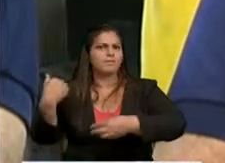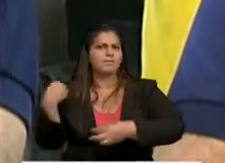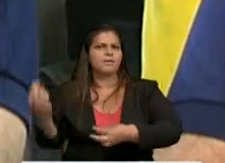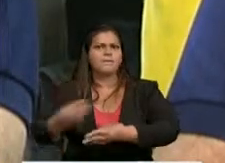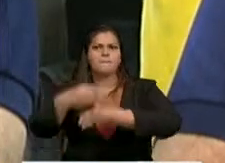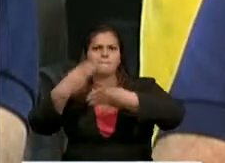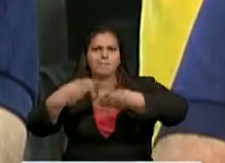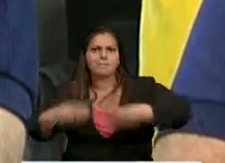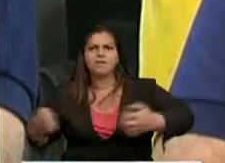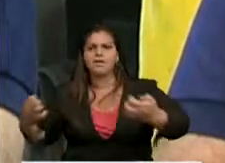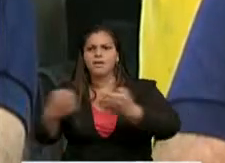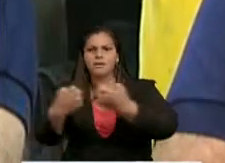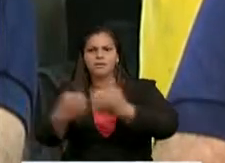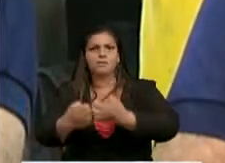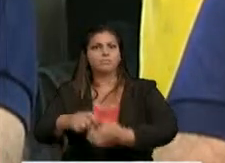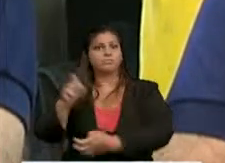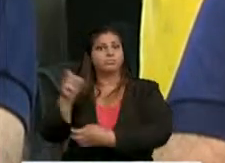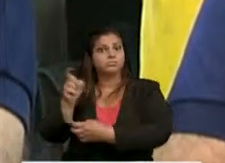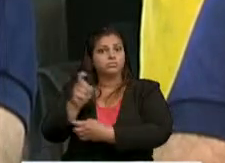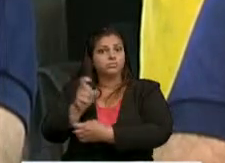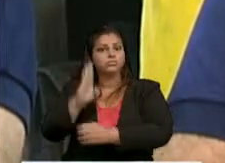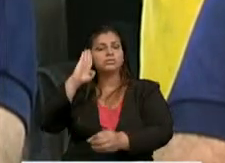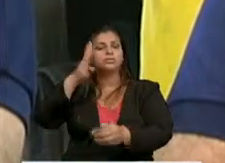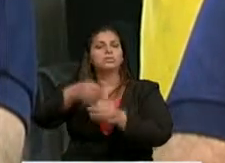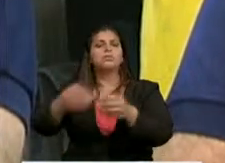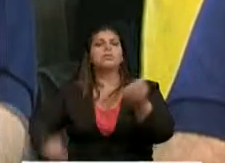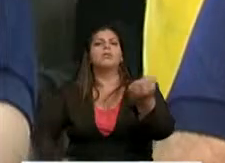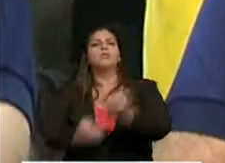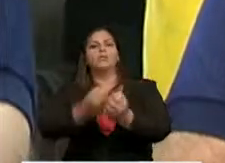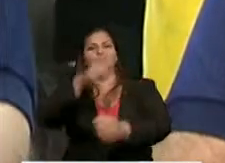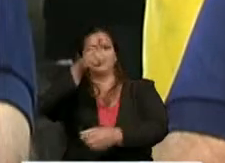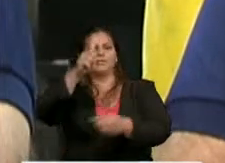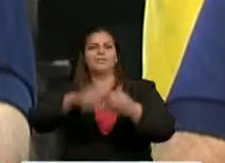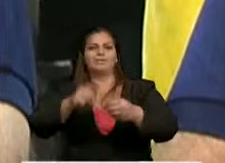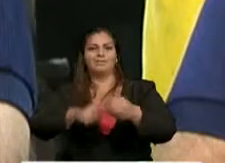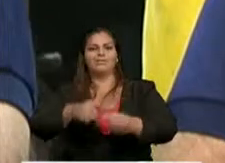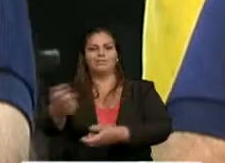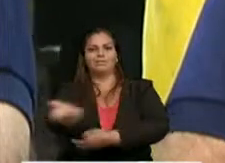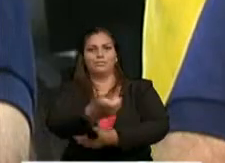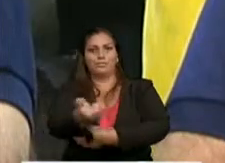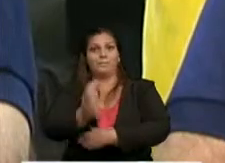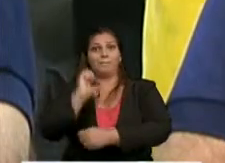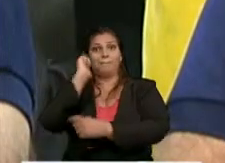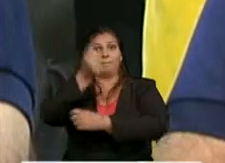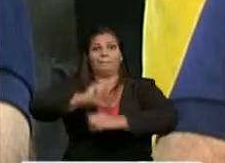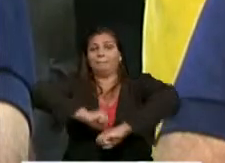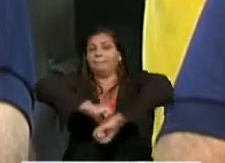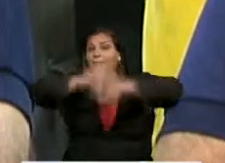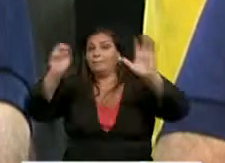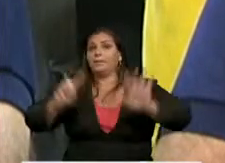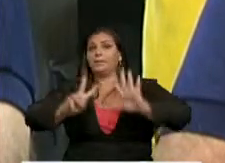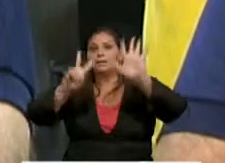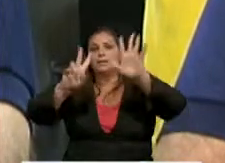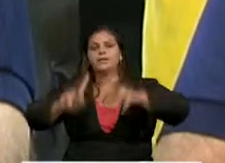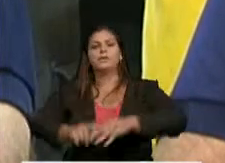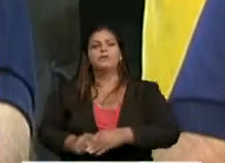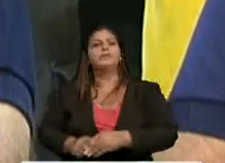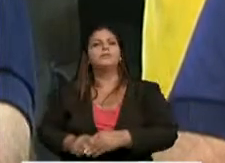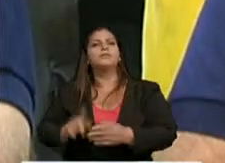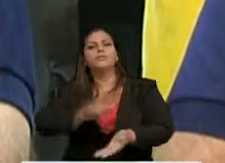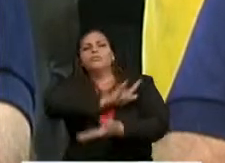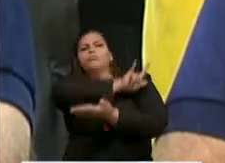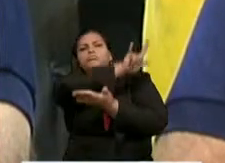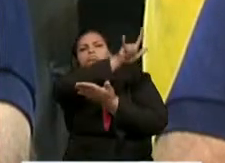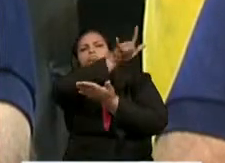equipos necesarios para ser un apoyo a los bomberos de Quito, y mañana a las 7 de la mañana partirán de la base aérea